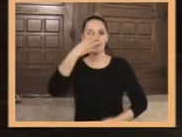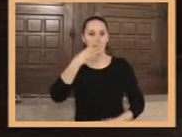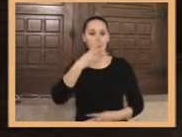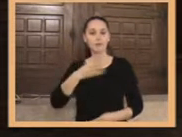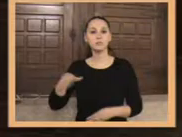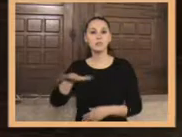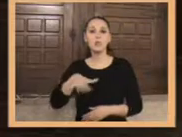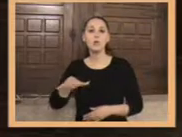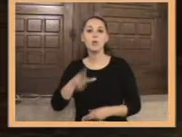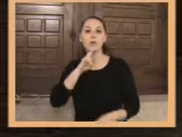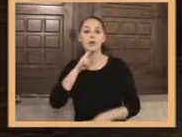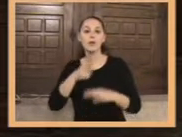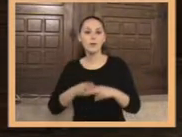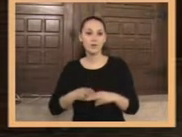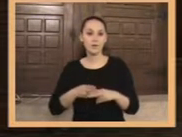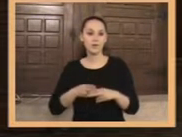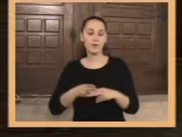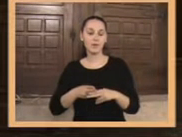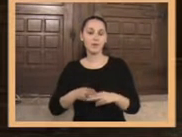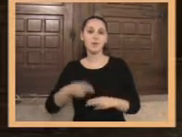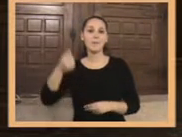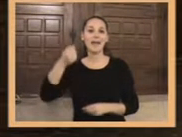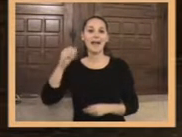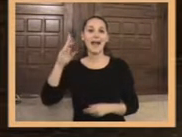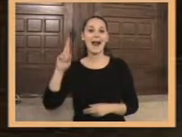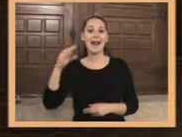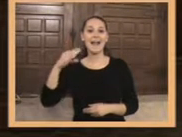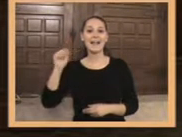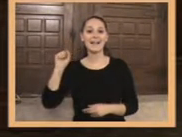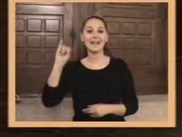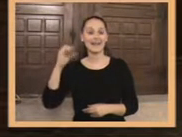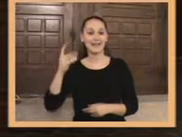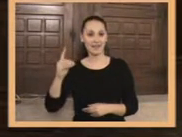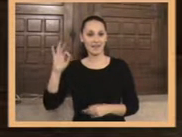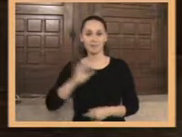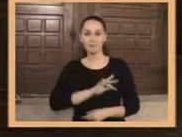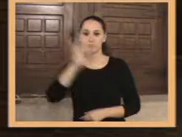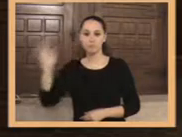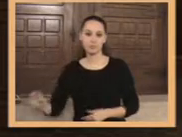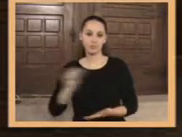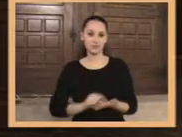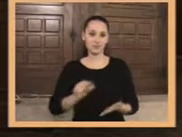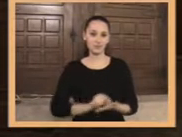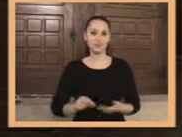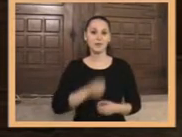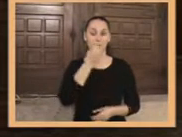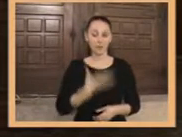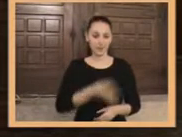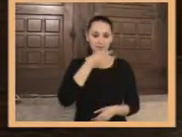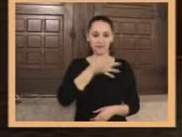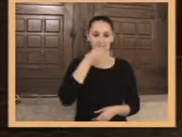inmueble denominado Palacio del Arcediano, ubicado en la calle Blanca, número 9 de Plasencia. Tiene la palabra el señor secretario. Buenas